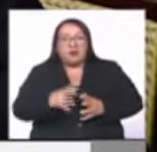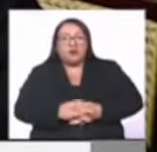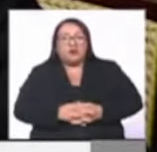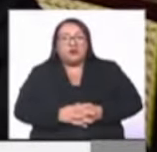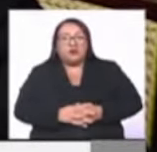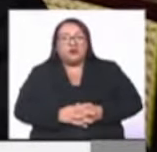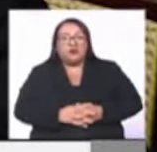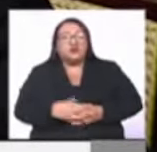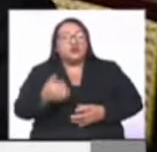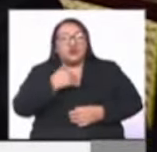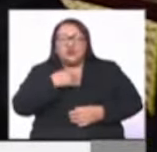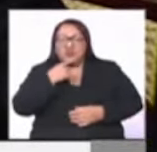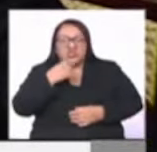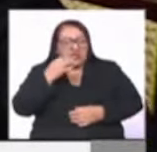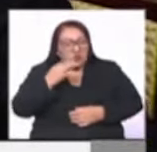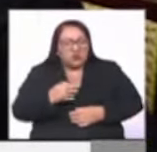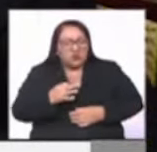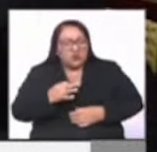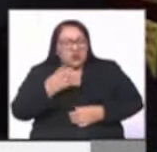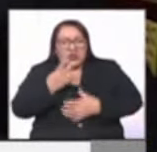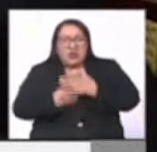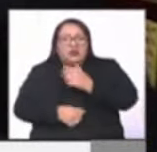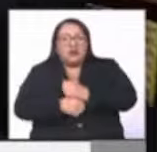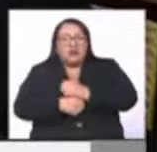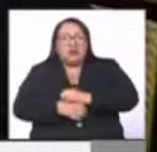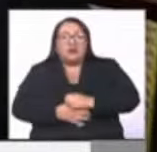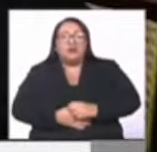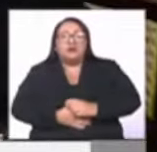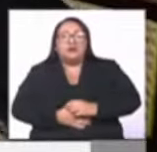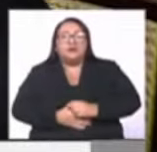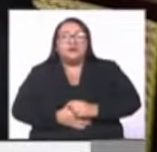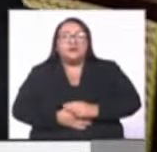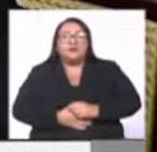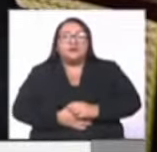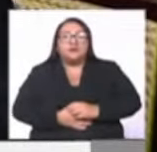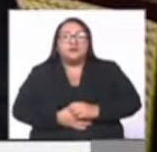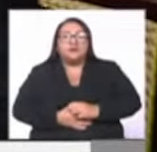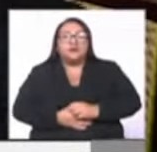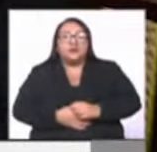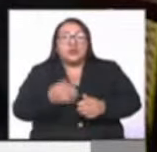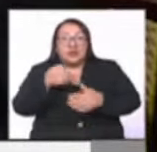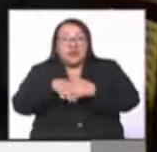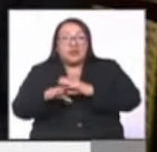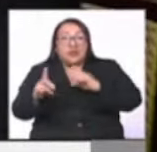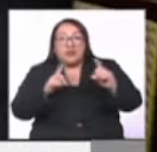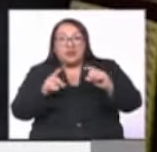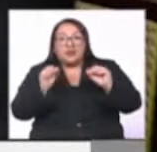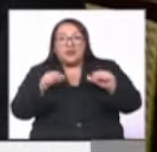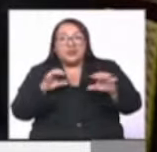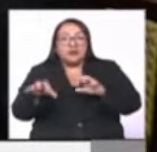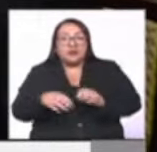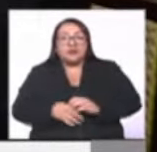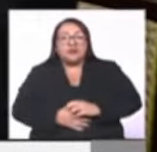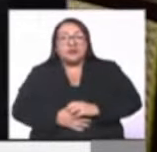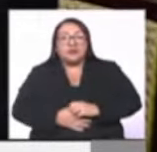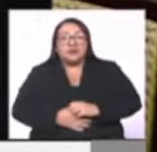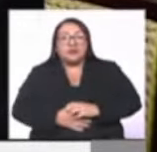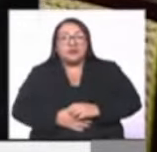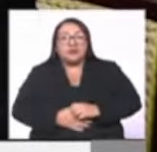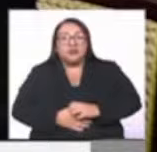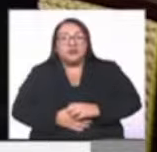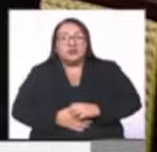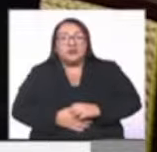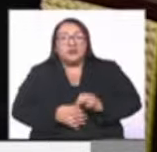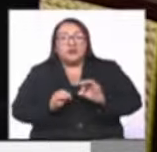Yo tengo la seguridad y tengo tengo la confianza señor presidente que en el debate que se va a generar va a